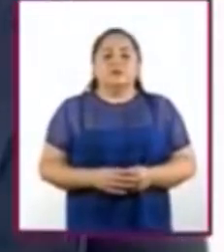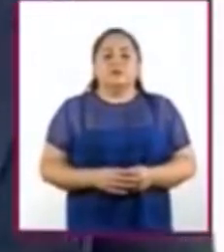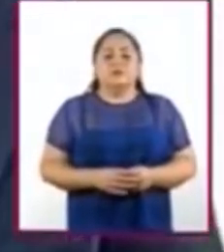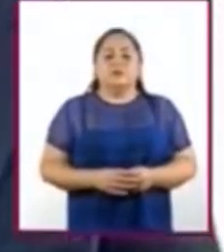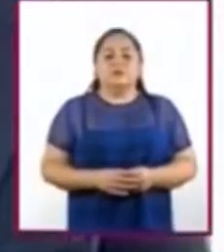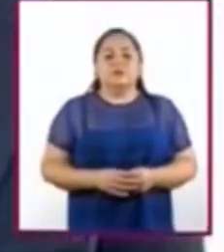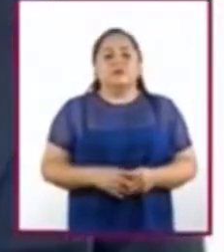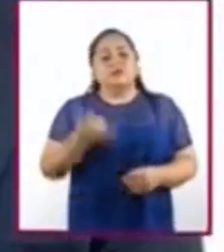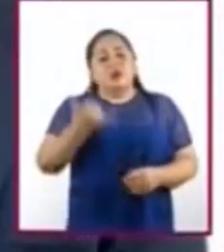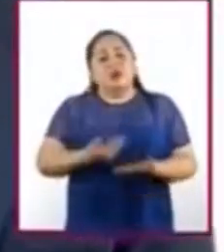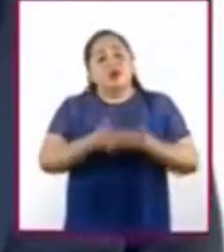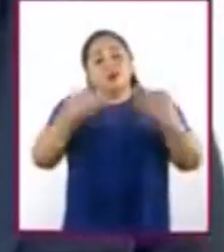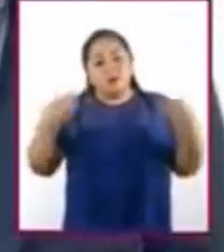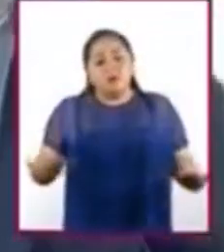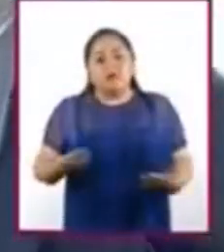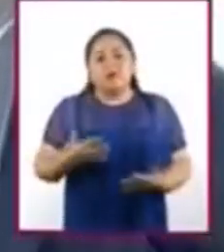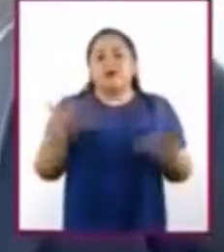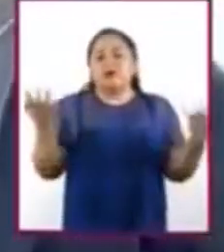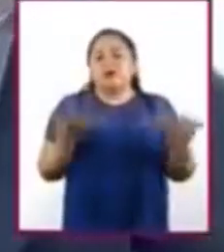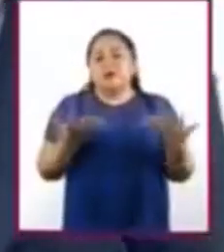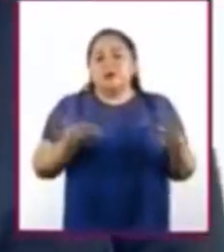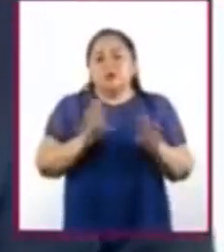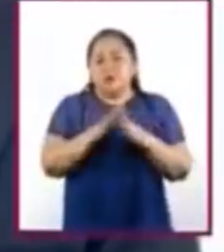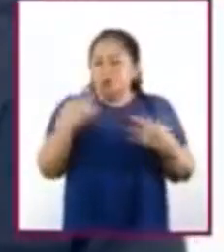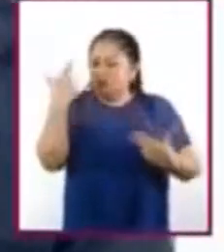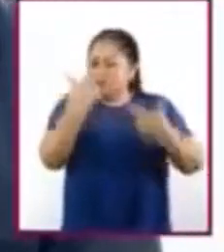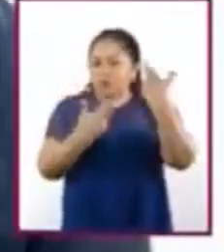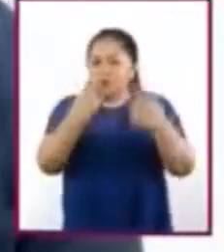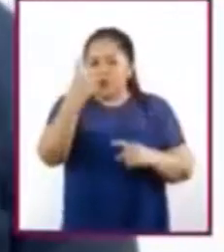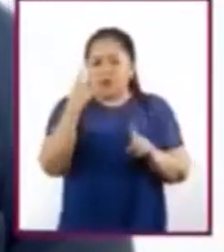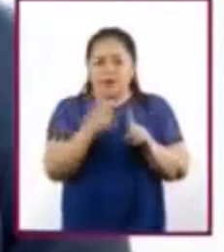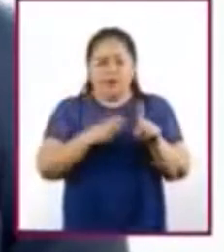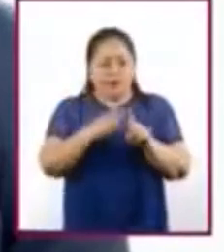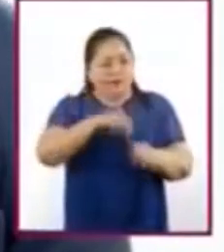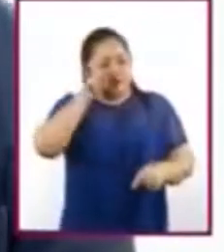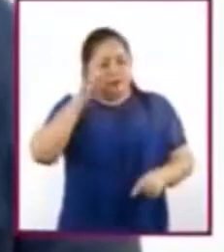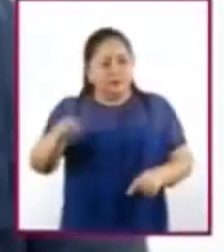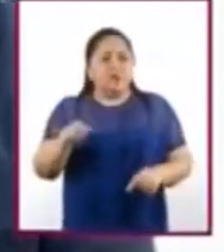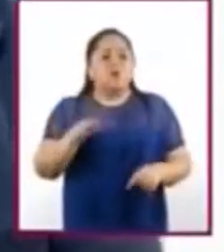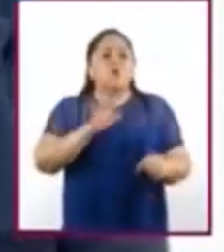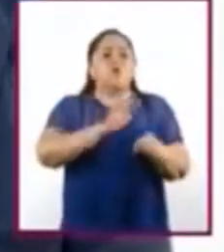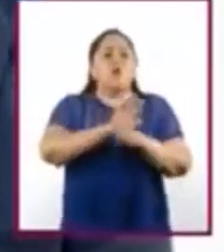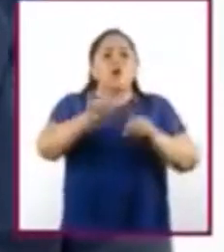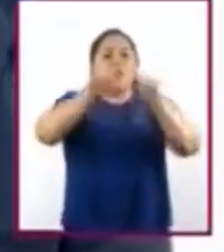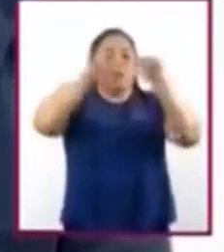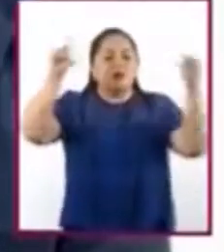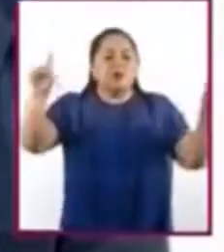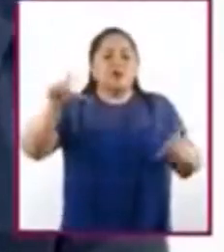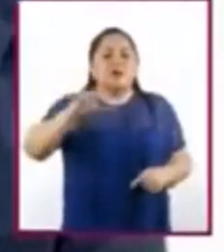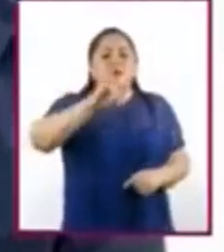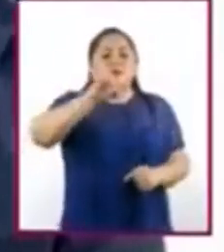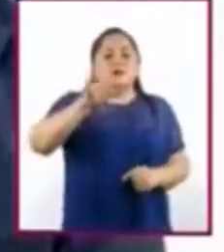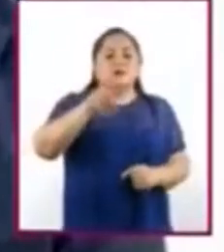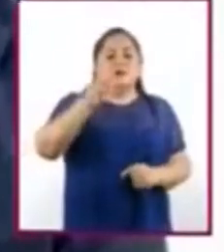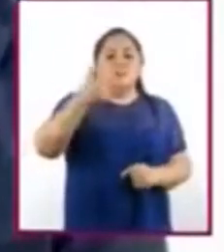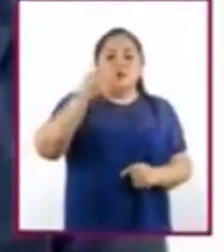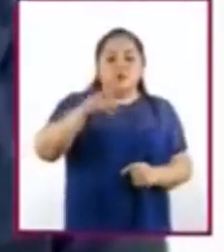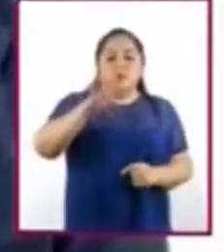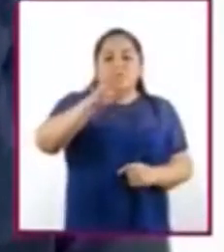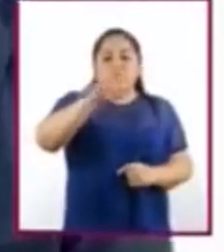A continuación, realizaremos el análisis de una caricatura, la cual se titula John Bull tomando